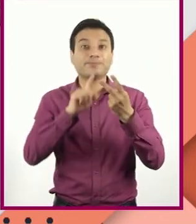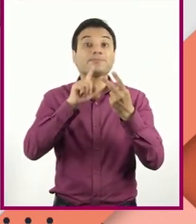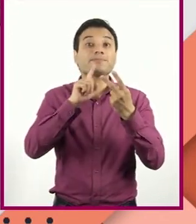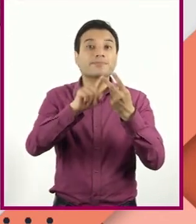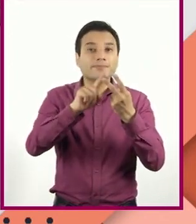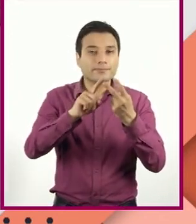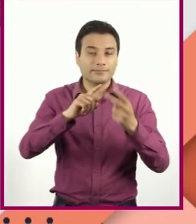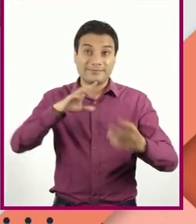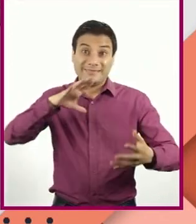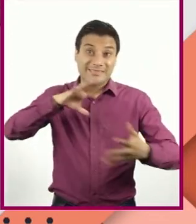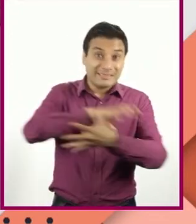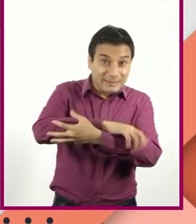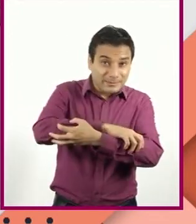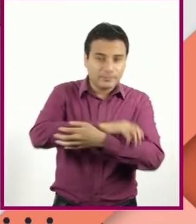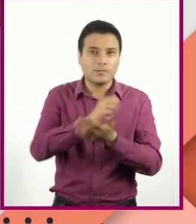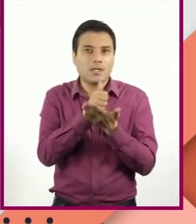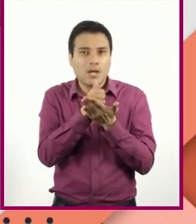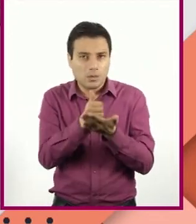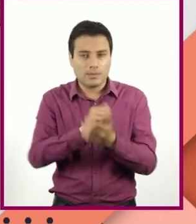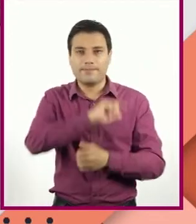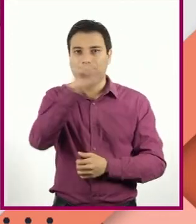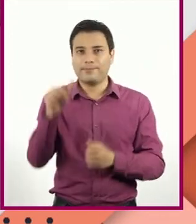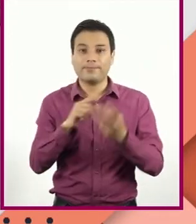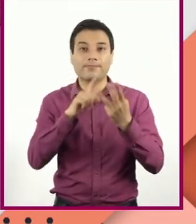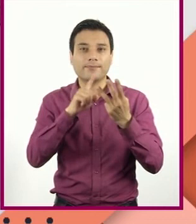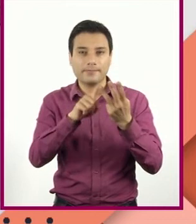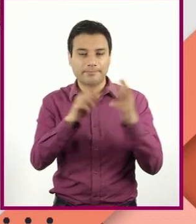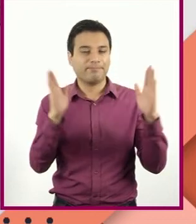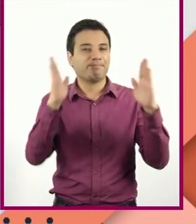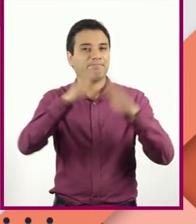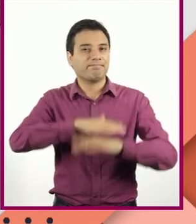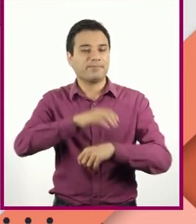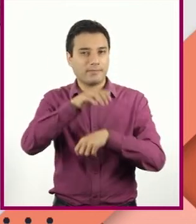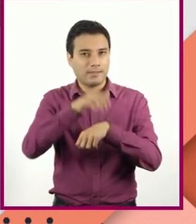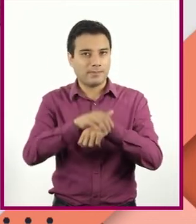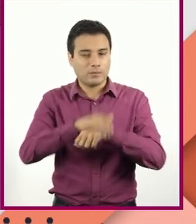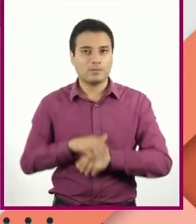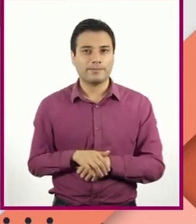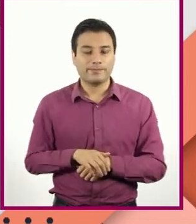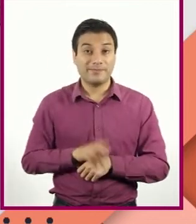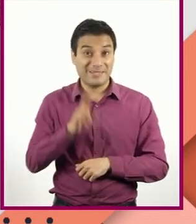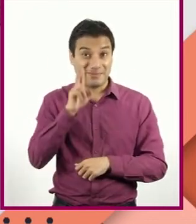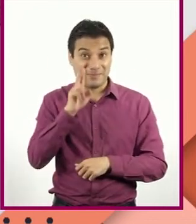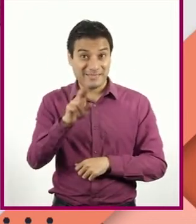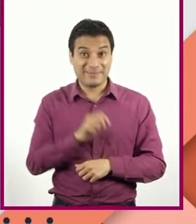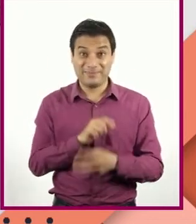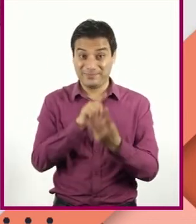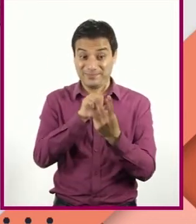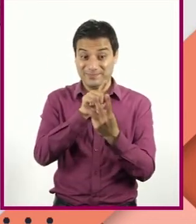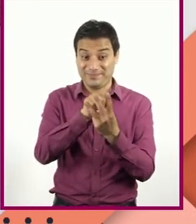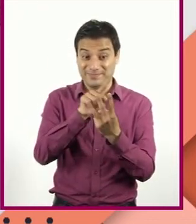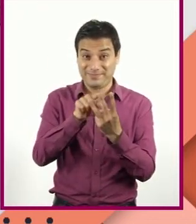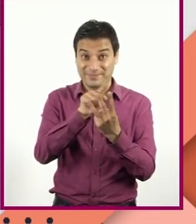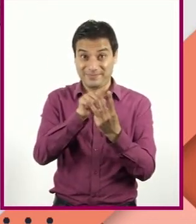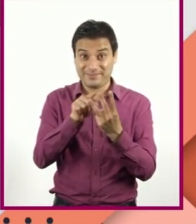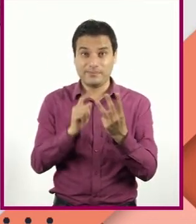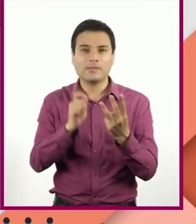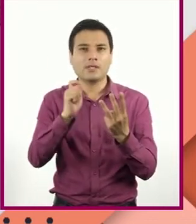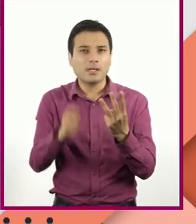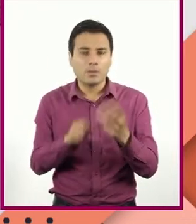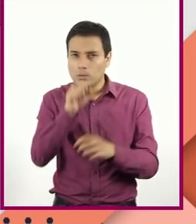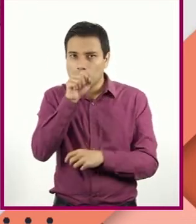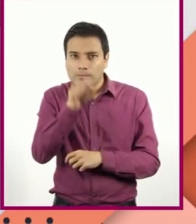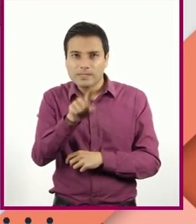finalmente, convertirse en grandes amigos. Como se observa, tanto la viñeta 1 y 2 muestra el